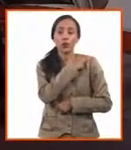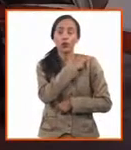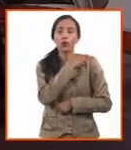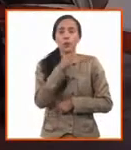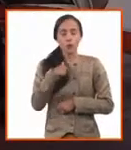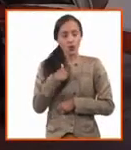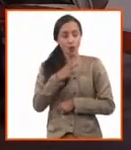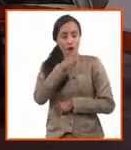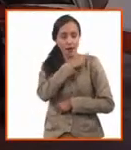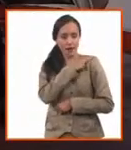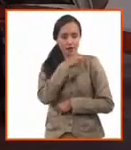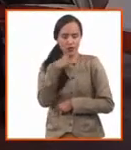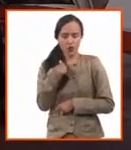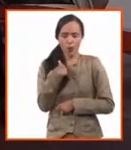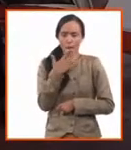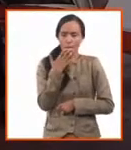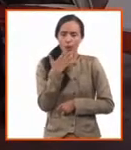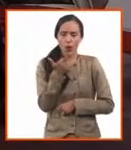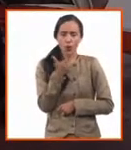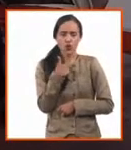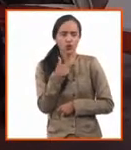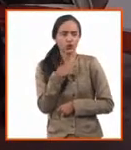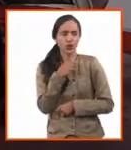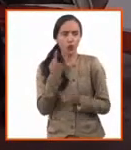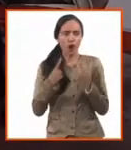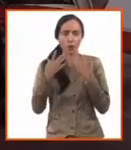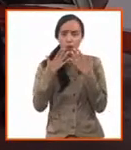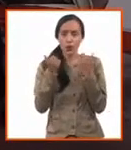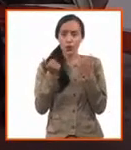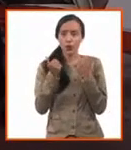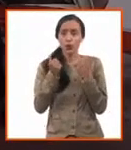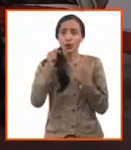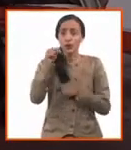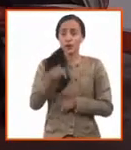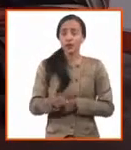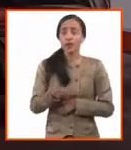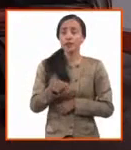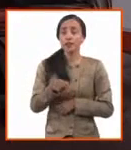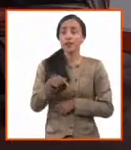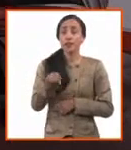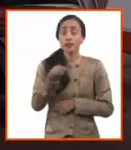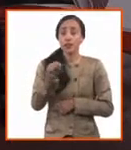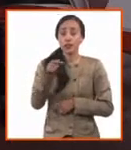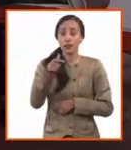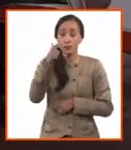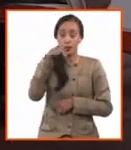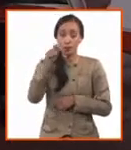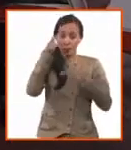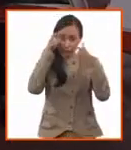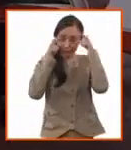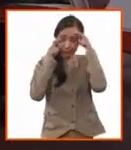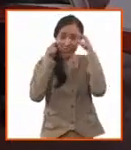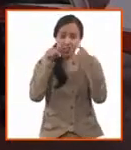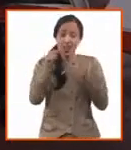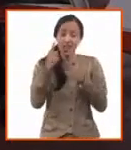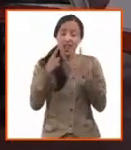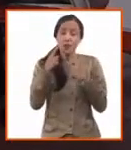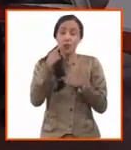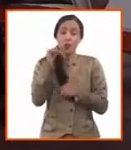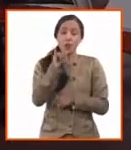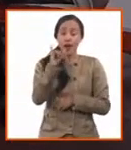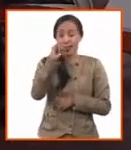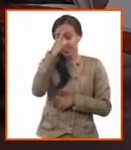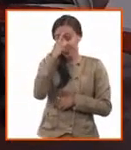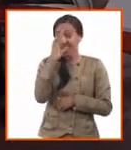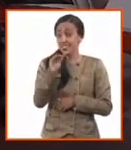privilegios. En esto el Che era muy duro. Era ejemplo. Exacto. El trabajo voluntario, él estaba ahí como el primero. Exacto. Y